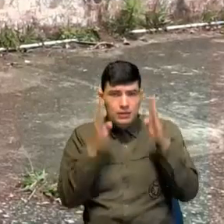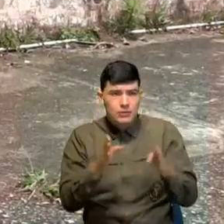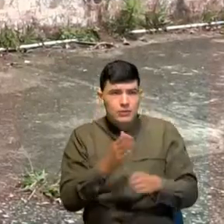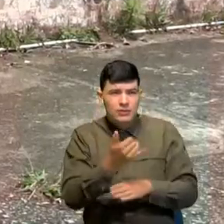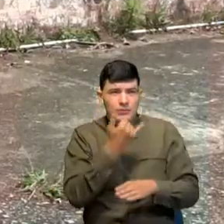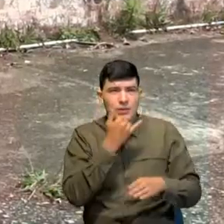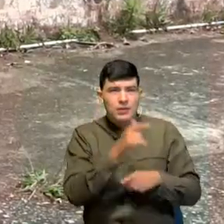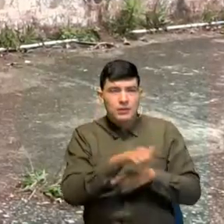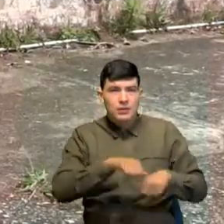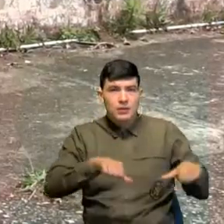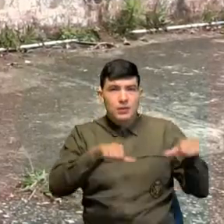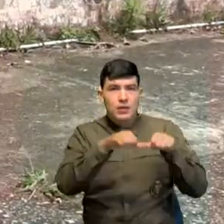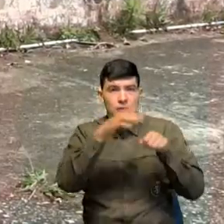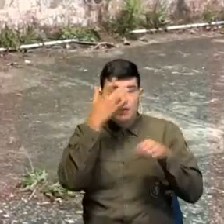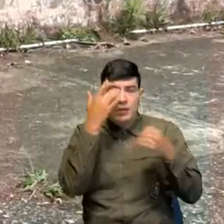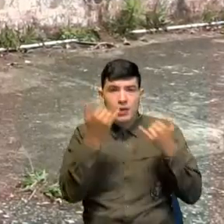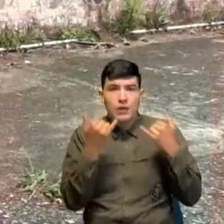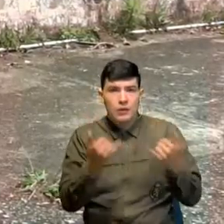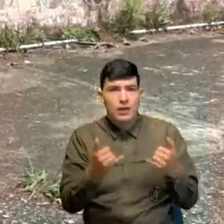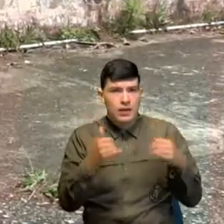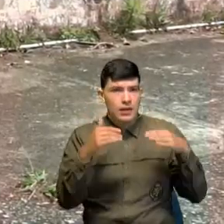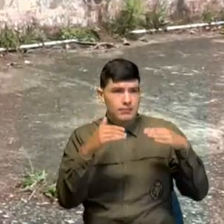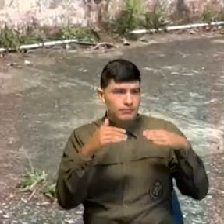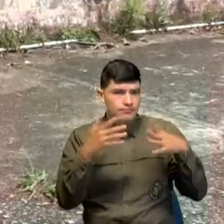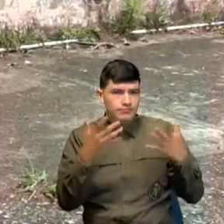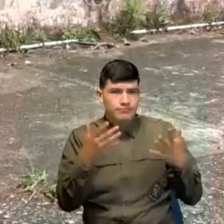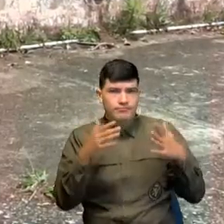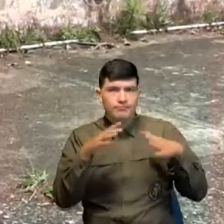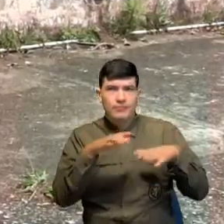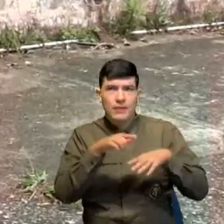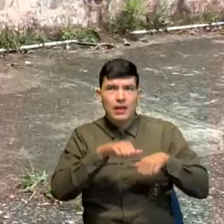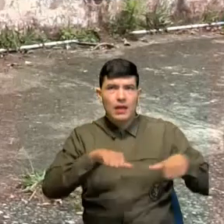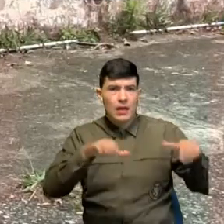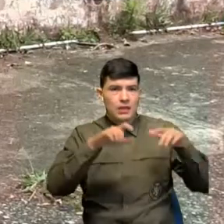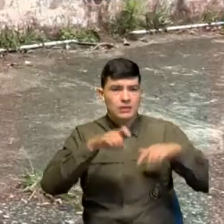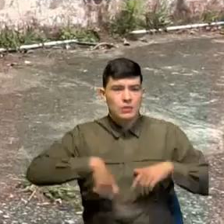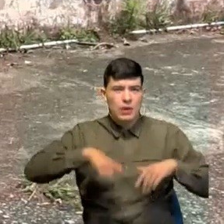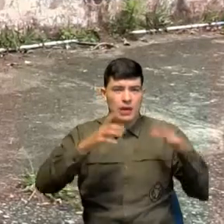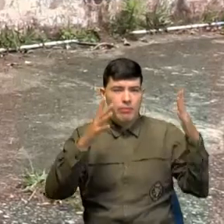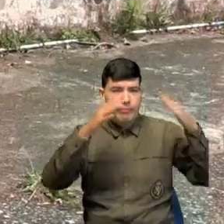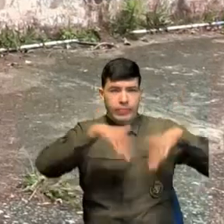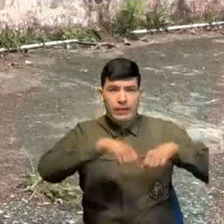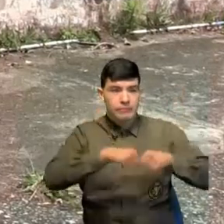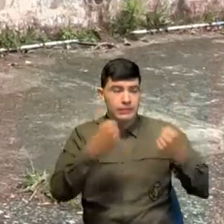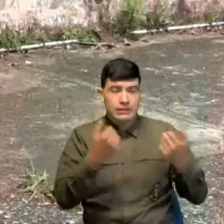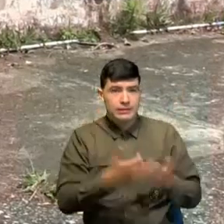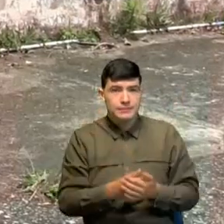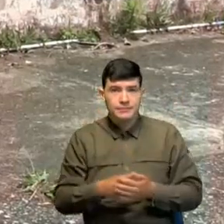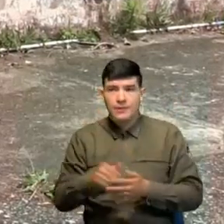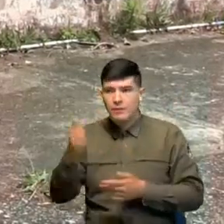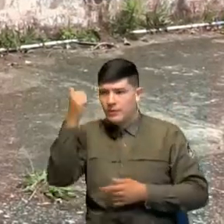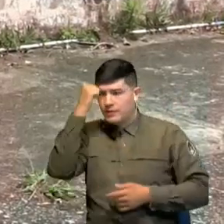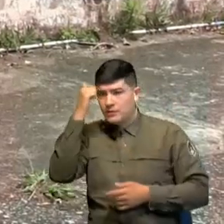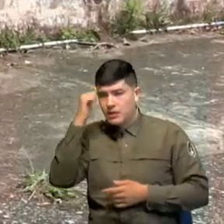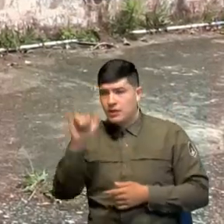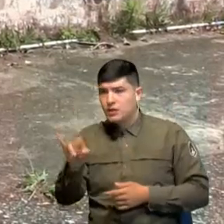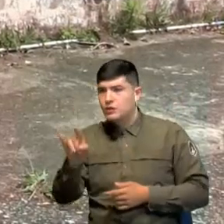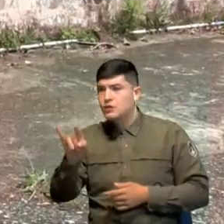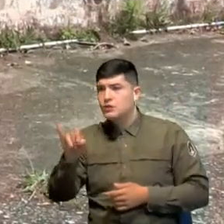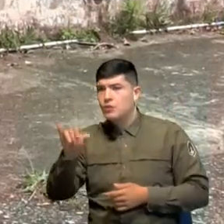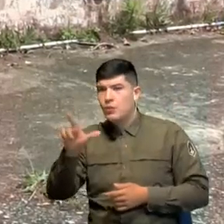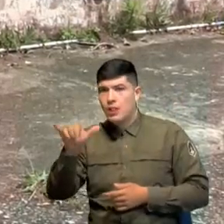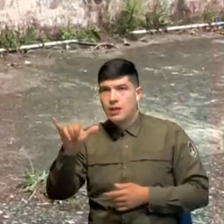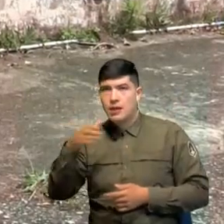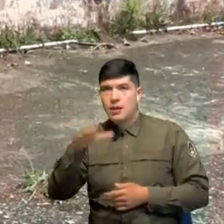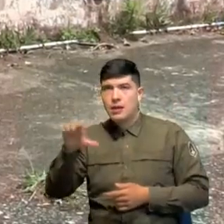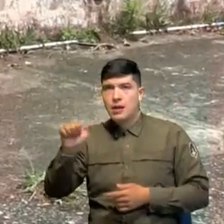planta física porque está en vía de destrucción. La profesora Yuli Camargo, quien hace 14 años labora